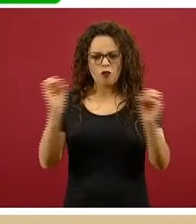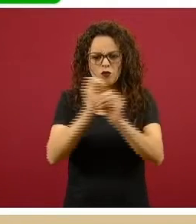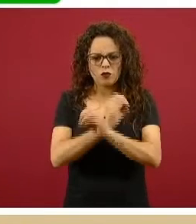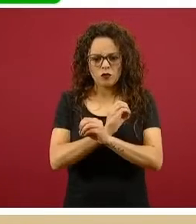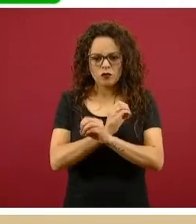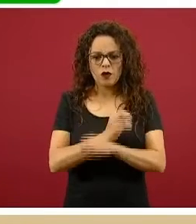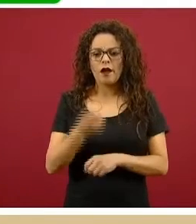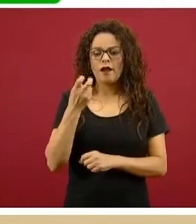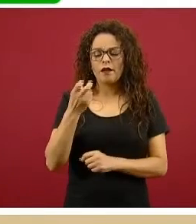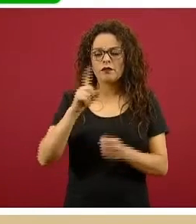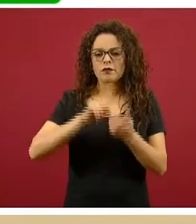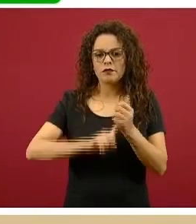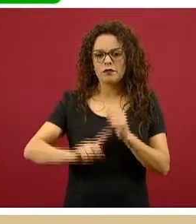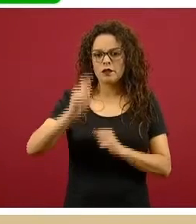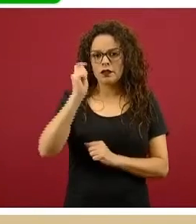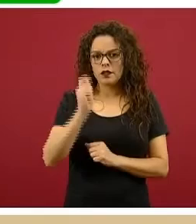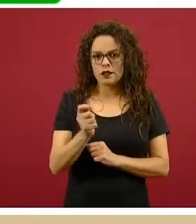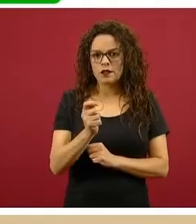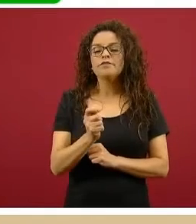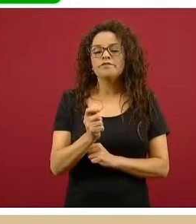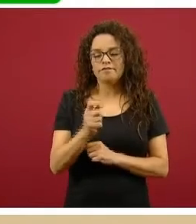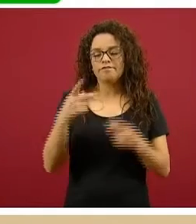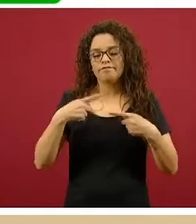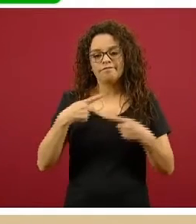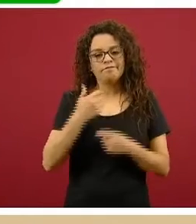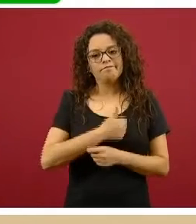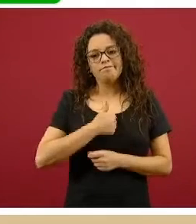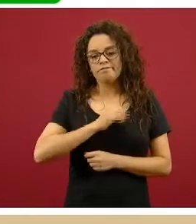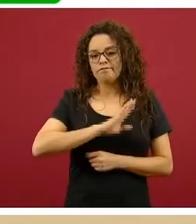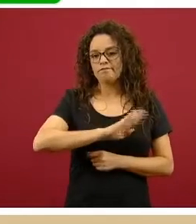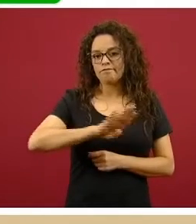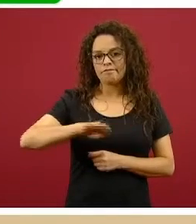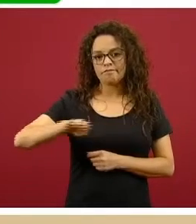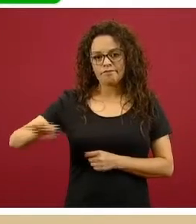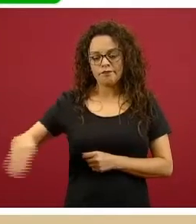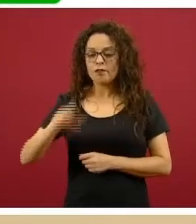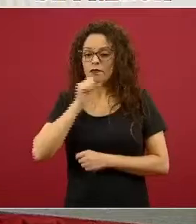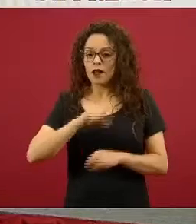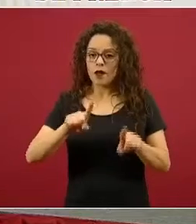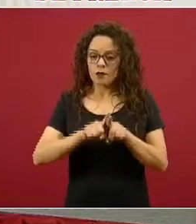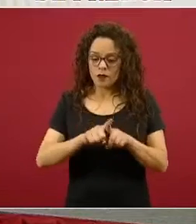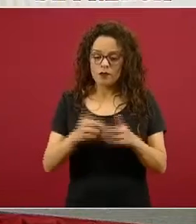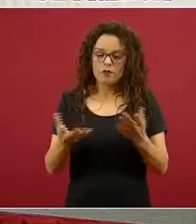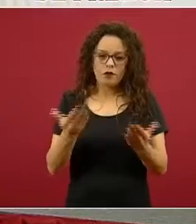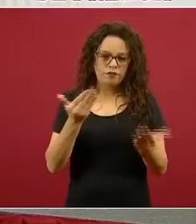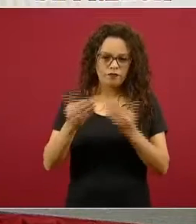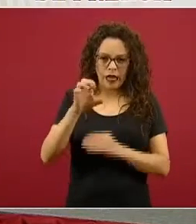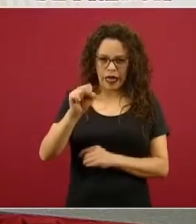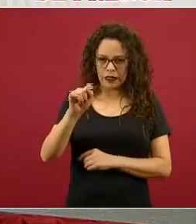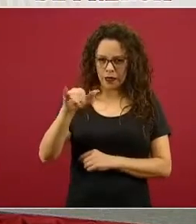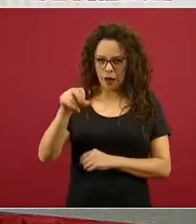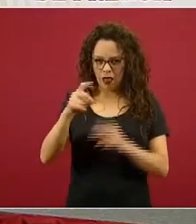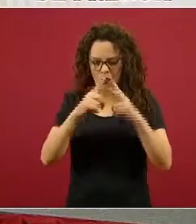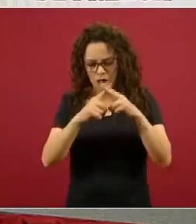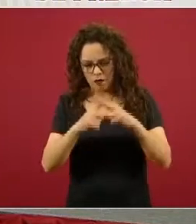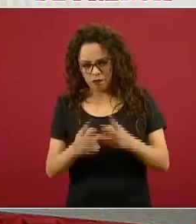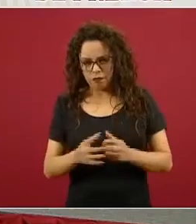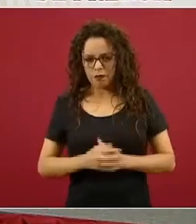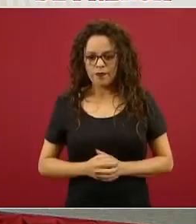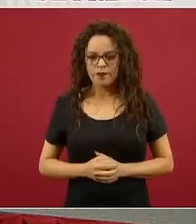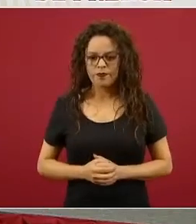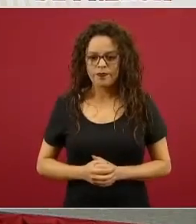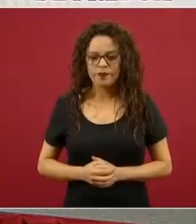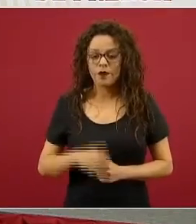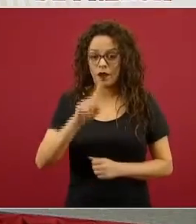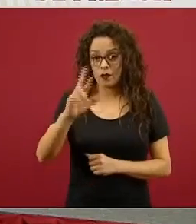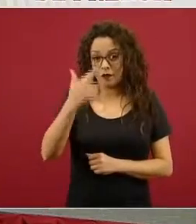la tendencia de las lamentables defunciones también en un estimado. Como pueden ver, y tal vez recordarán que